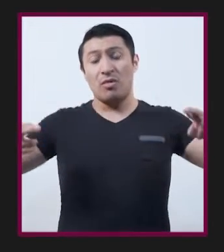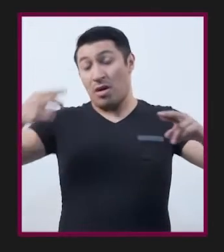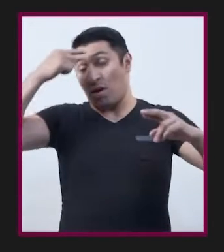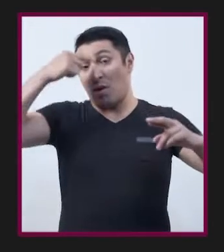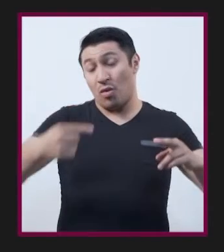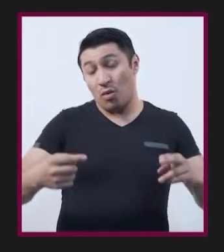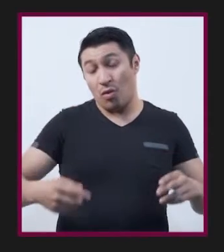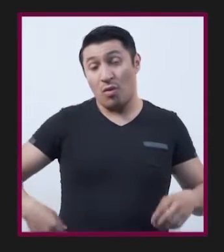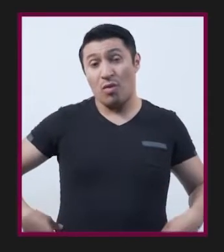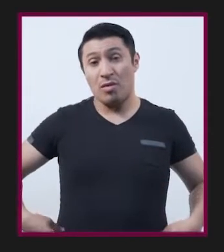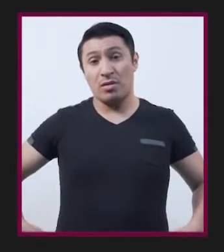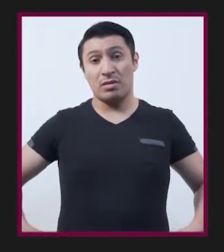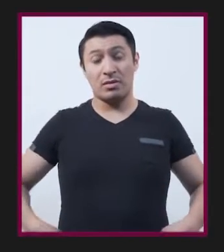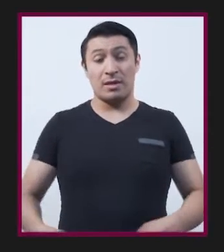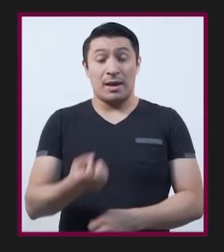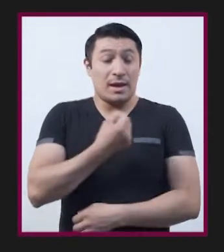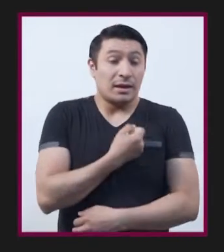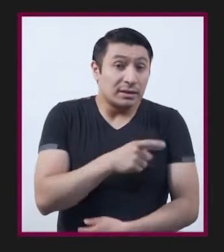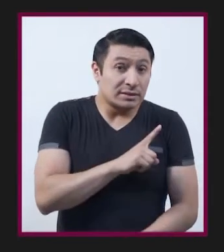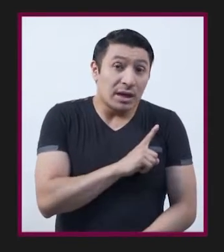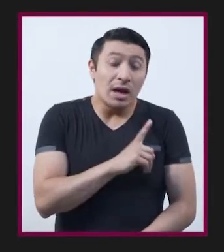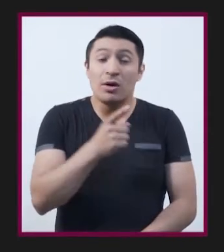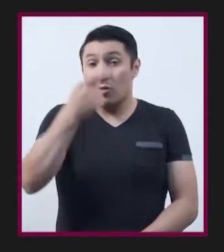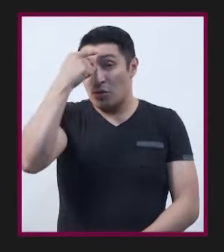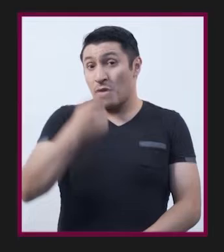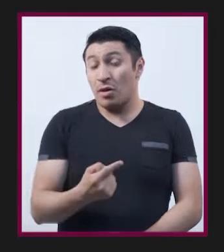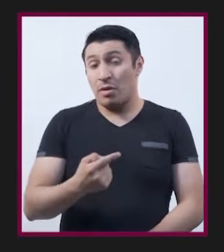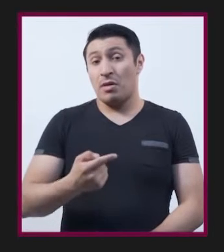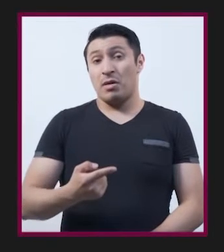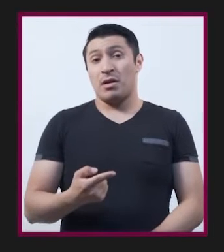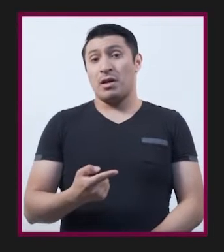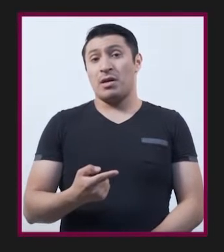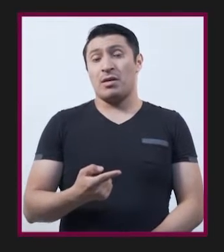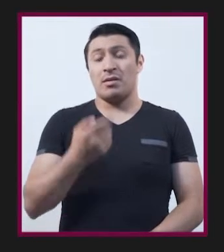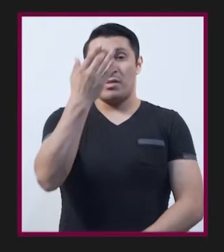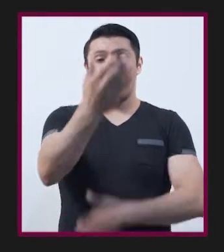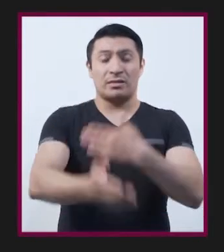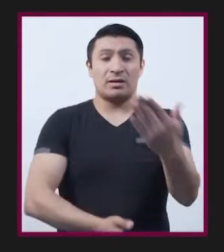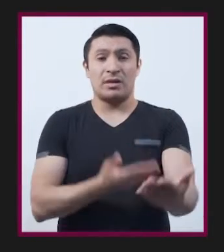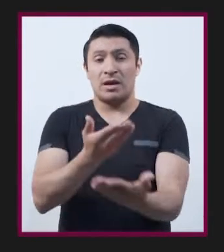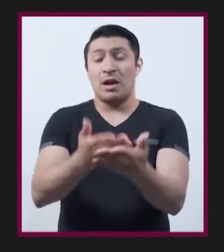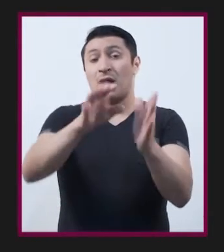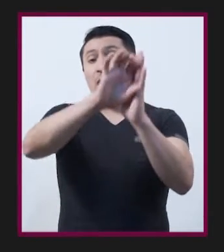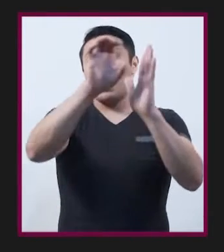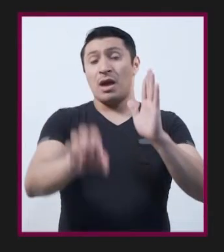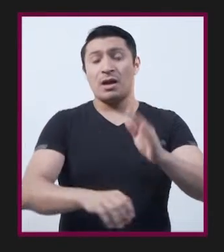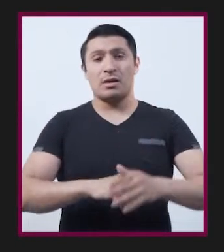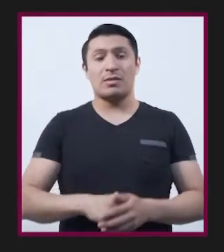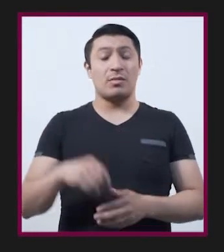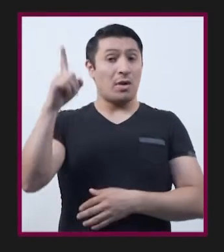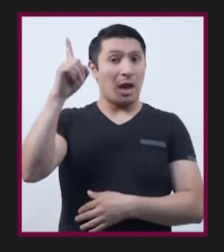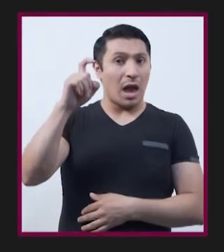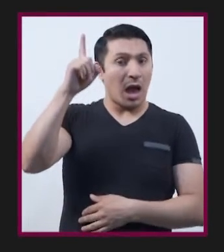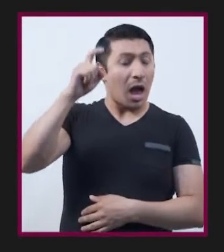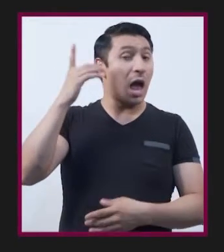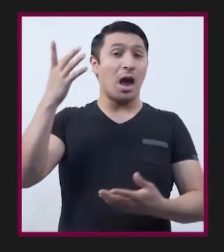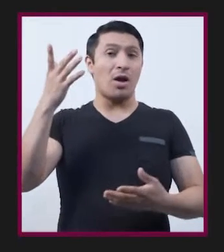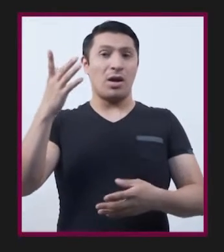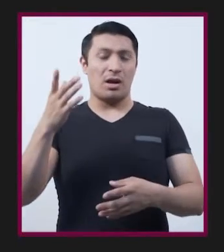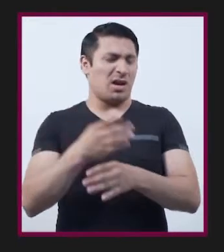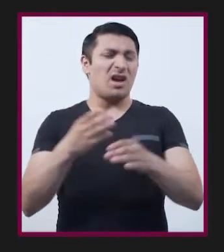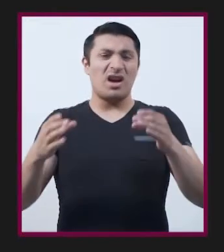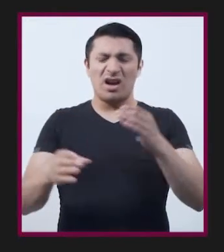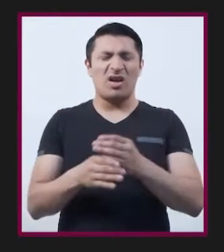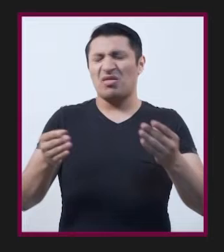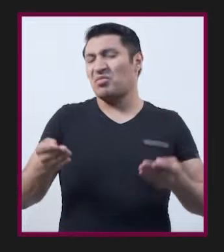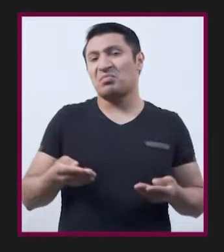para la población, que sería como los recursos para la salud, para los servicios como